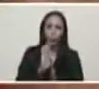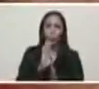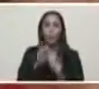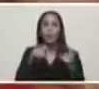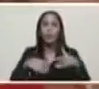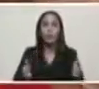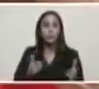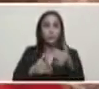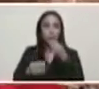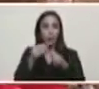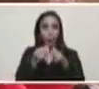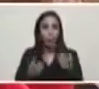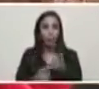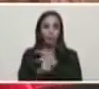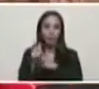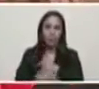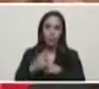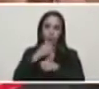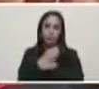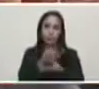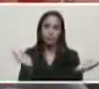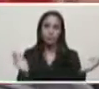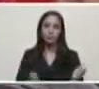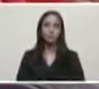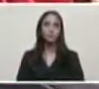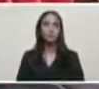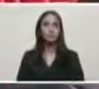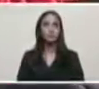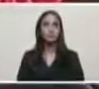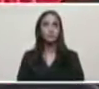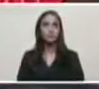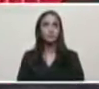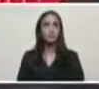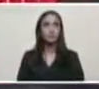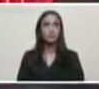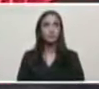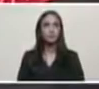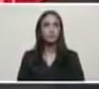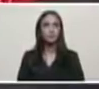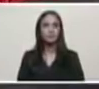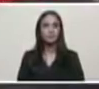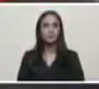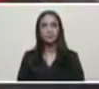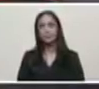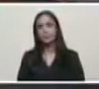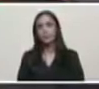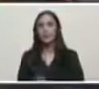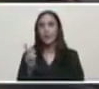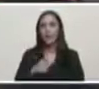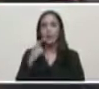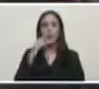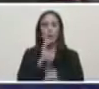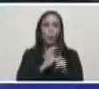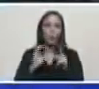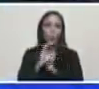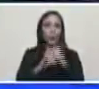clat por urbanismo para el fortalecimiento de la actividad